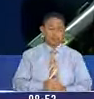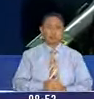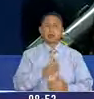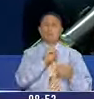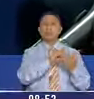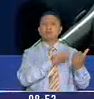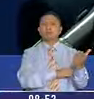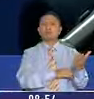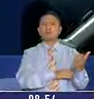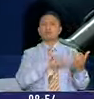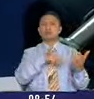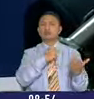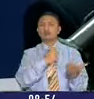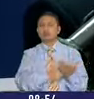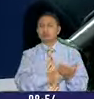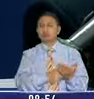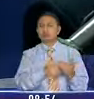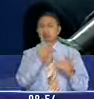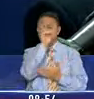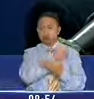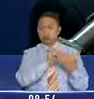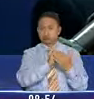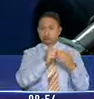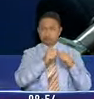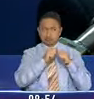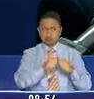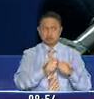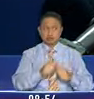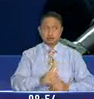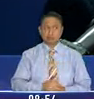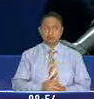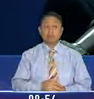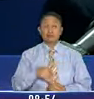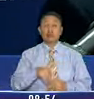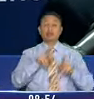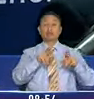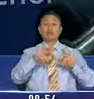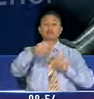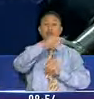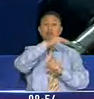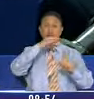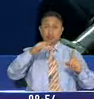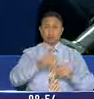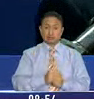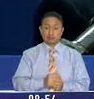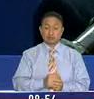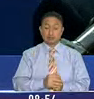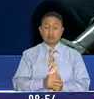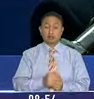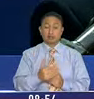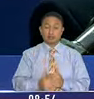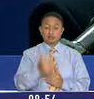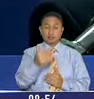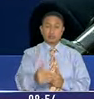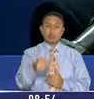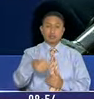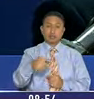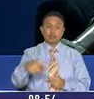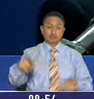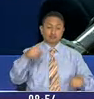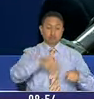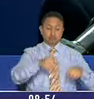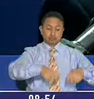tiene estudios y diseños definitivos, tiene licencia ambiental. El paso siguiente es concretar los contratos